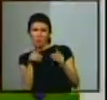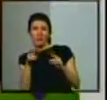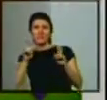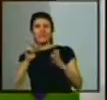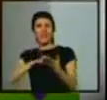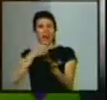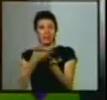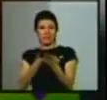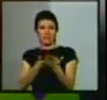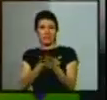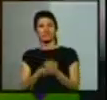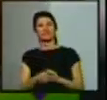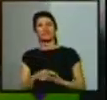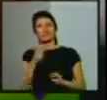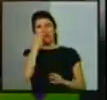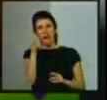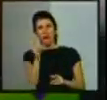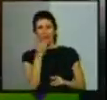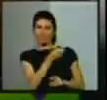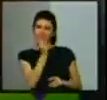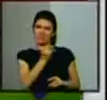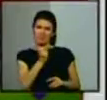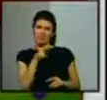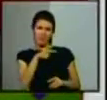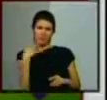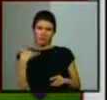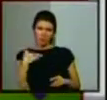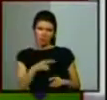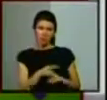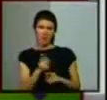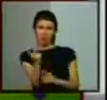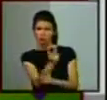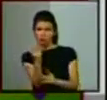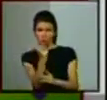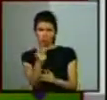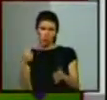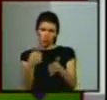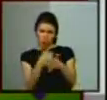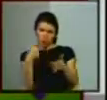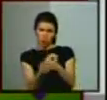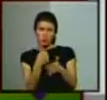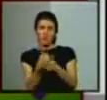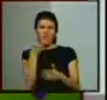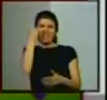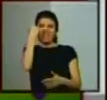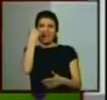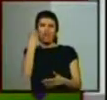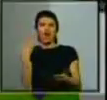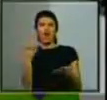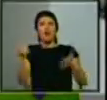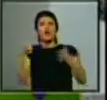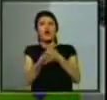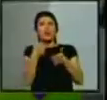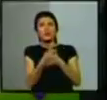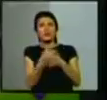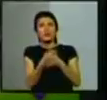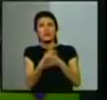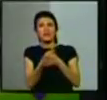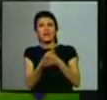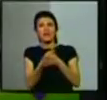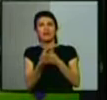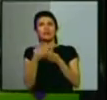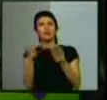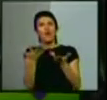Bueno, es que eso es lo importante, ¿verdad? Porque estos grandes luchadores entendieron que la forma de luchar era a través de una